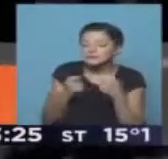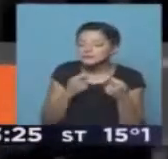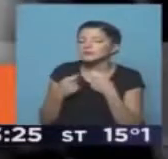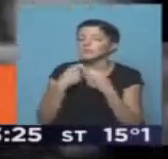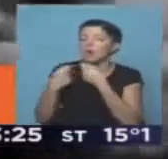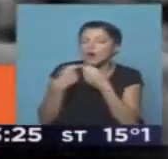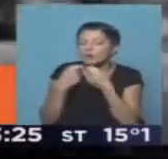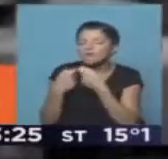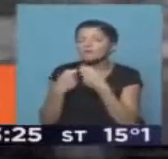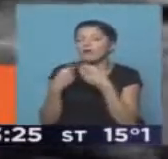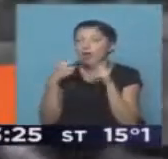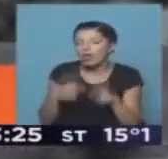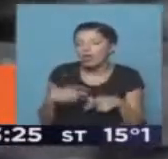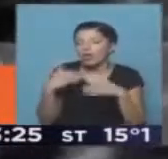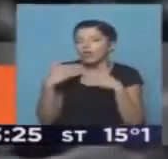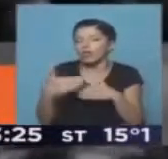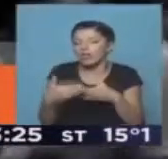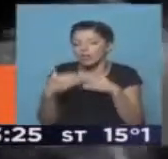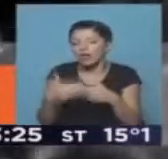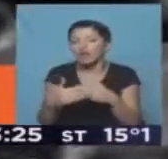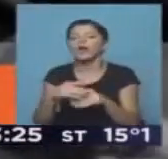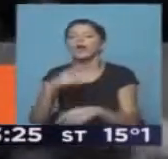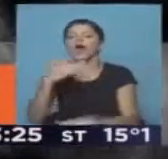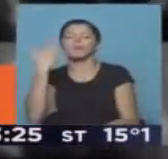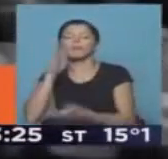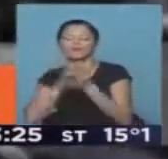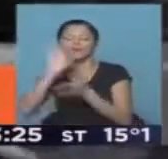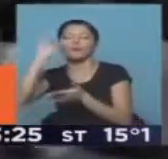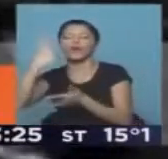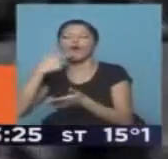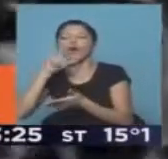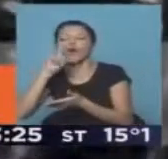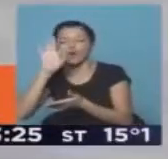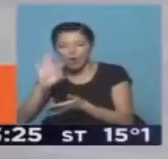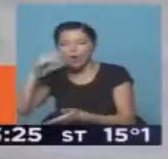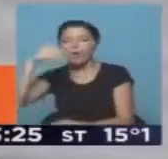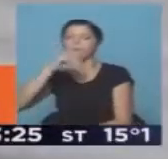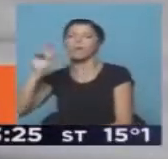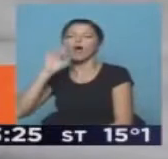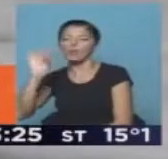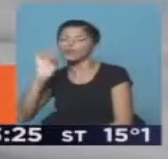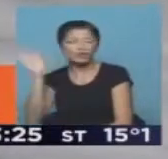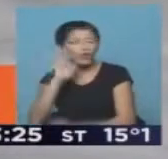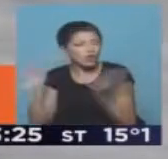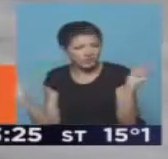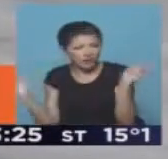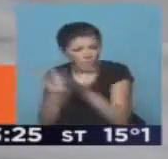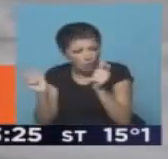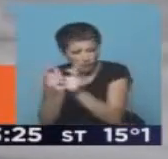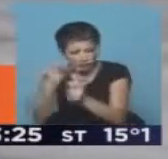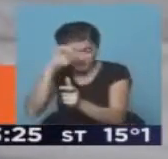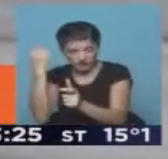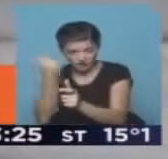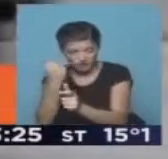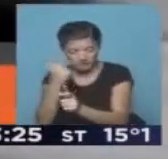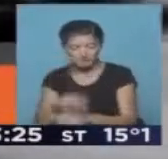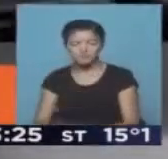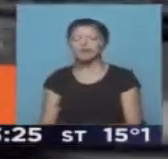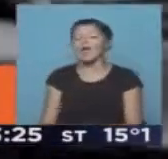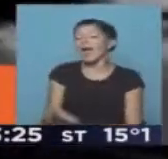las negociaciones permanentemente estamos hablando de oslo de madrid' de todos los encuentros internacionales figure la última novedad es que